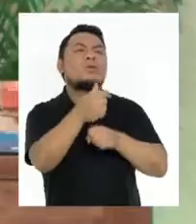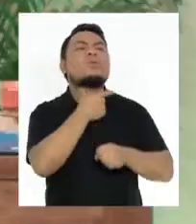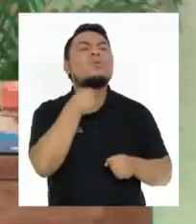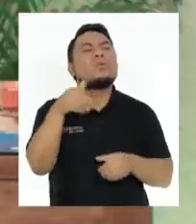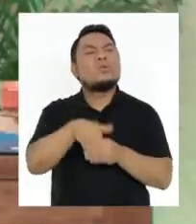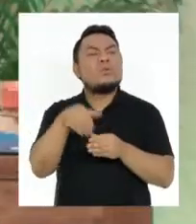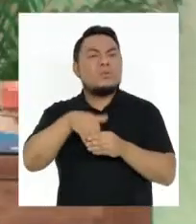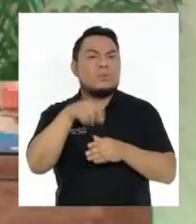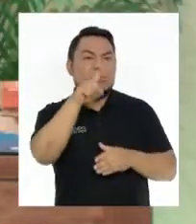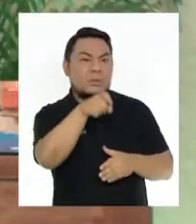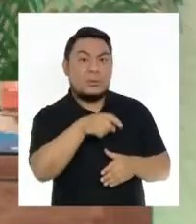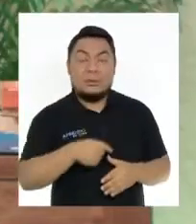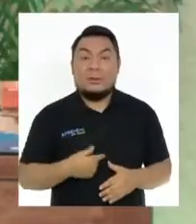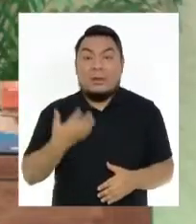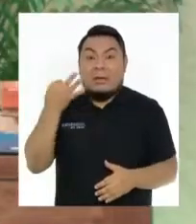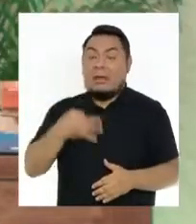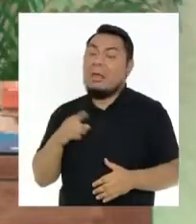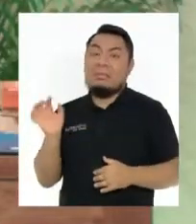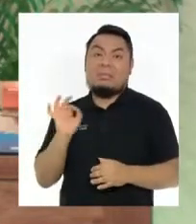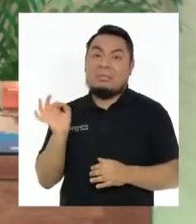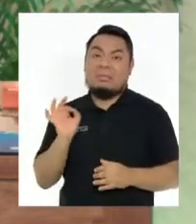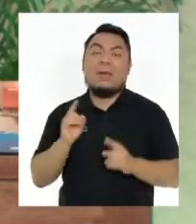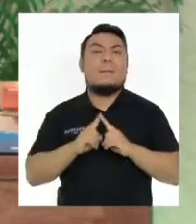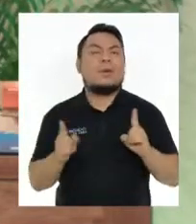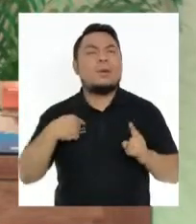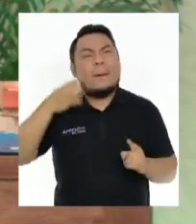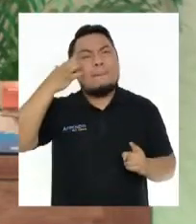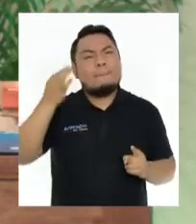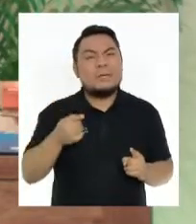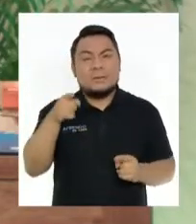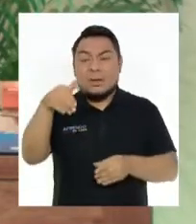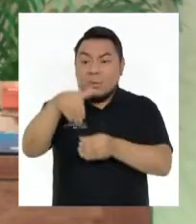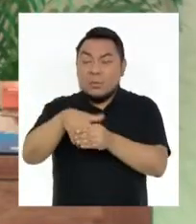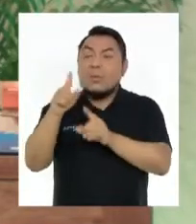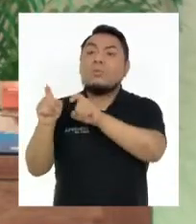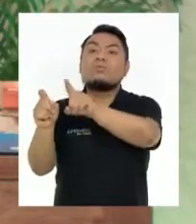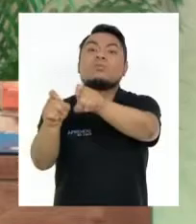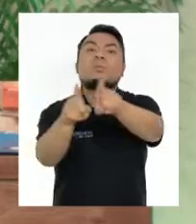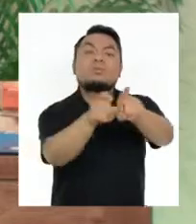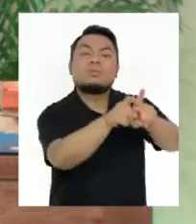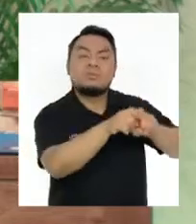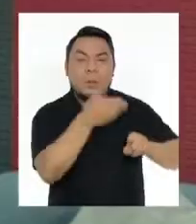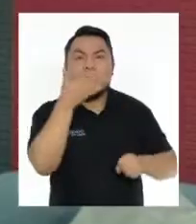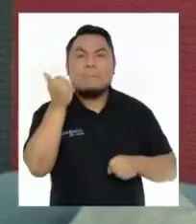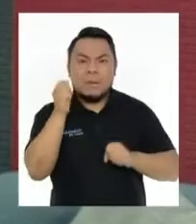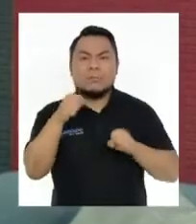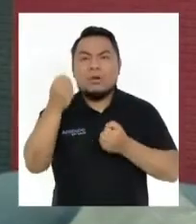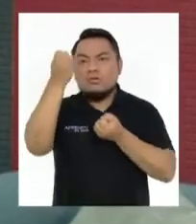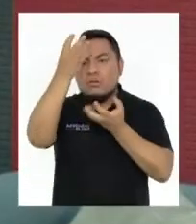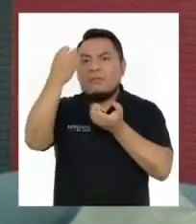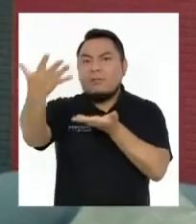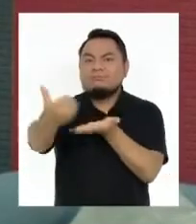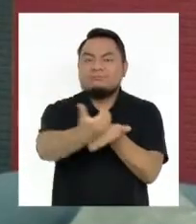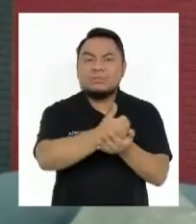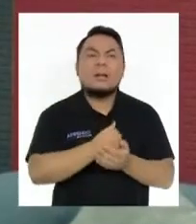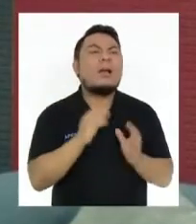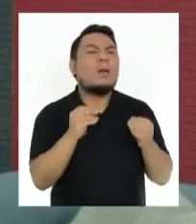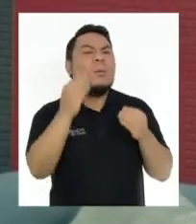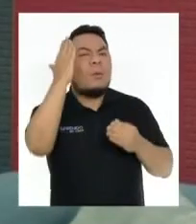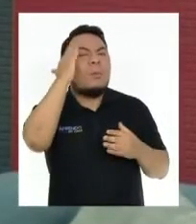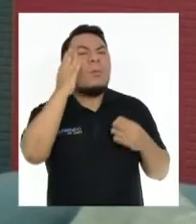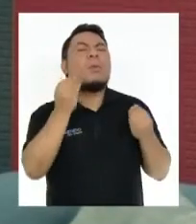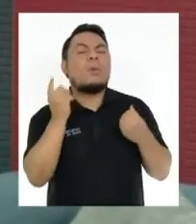electorales? La verdad es que no. Pero pienso que la encuesta es una buena técnica para poder recopilar datos. ¿Y cómo podríamos conocer sobre